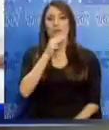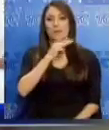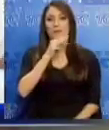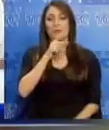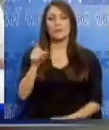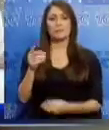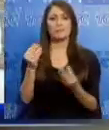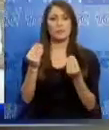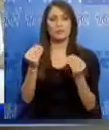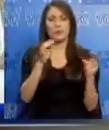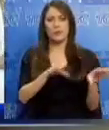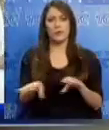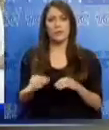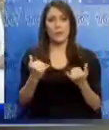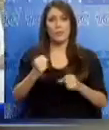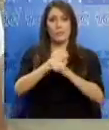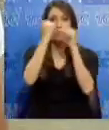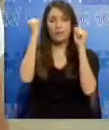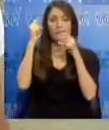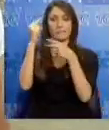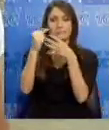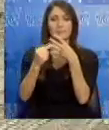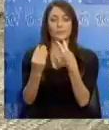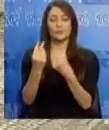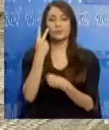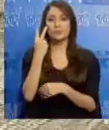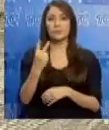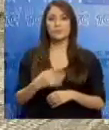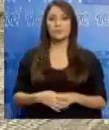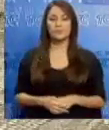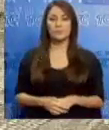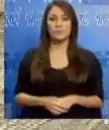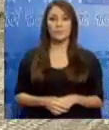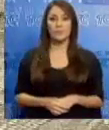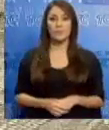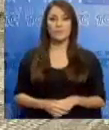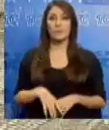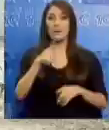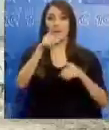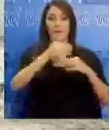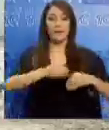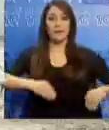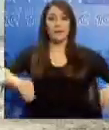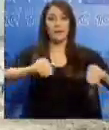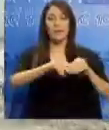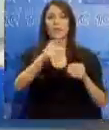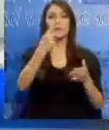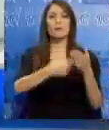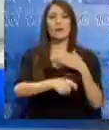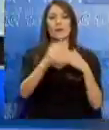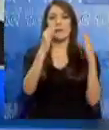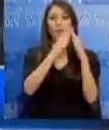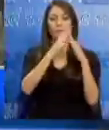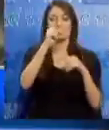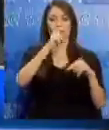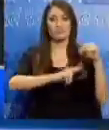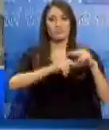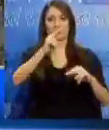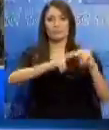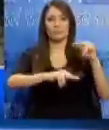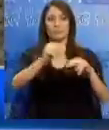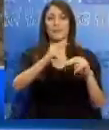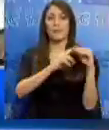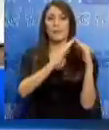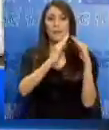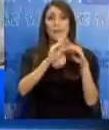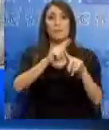varias actividades esta mañana. Veamos. En estos terrenos en Manta se estaban edificando viviendas para un grupo de damnificados,